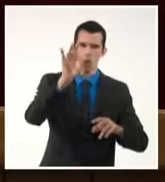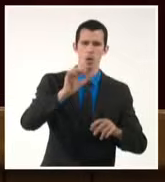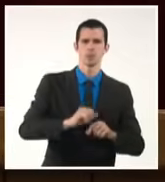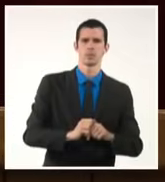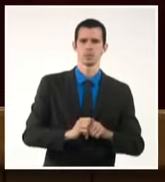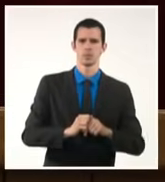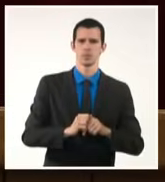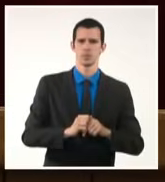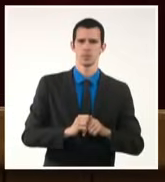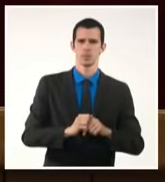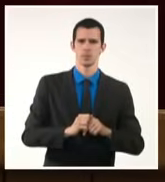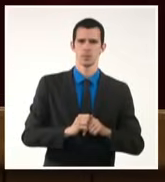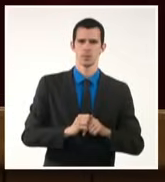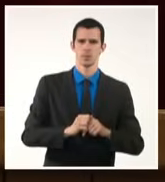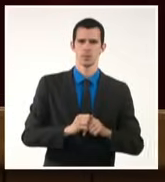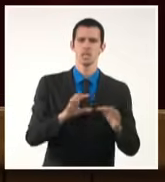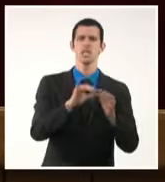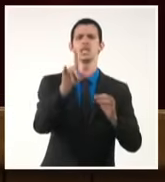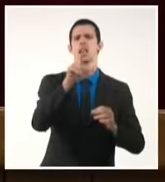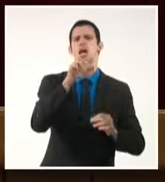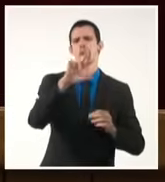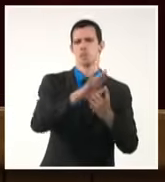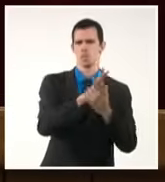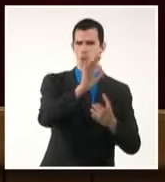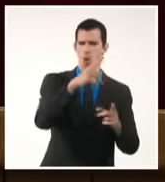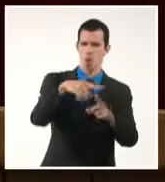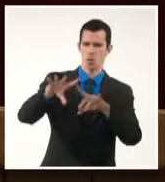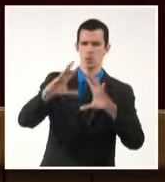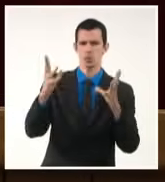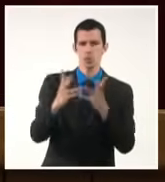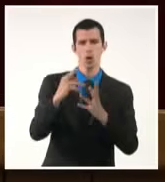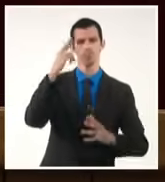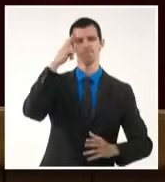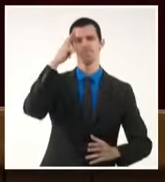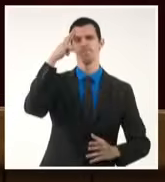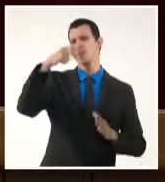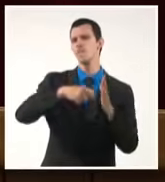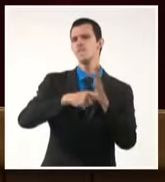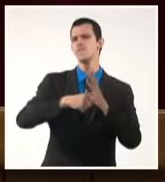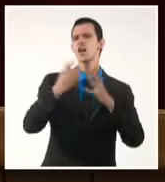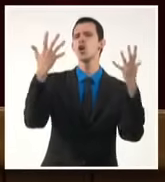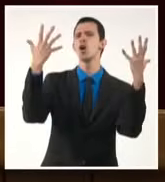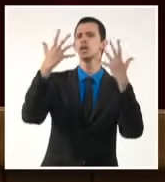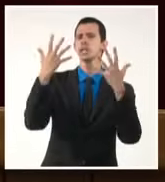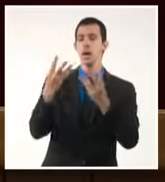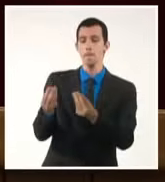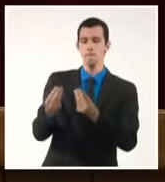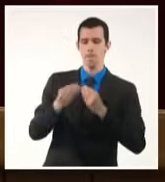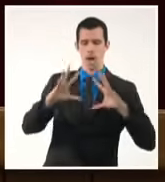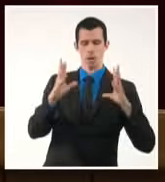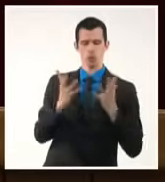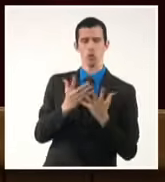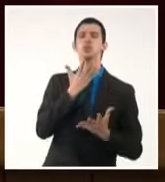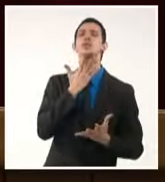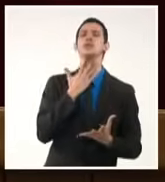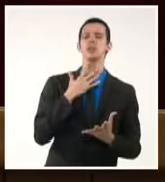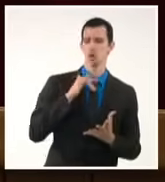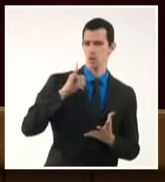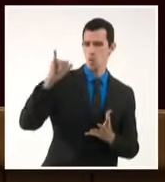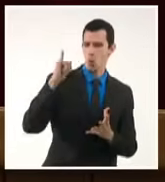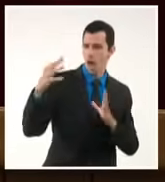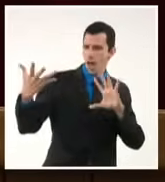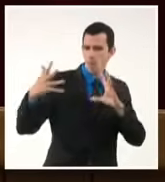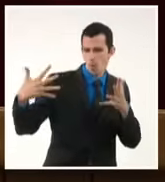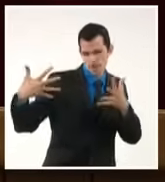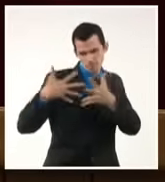generación del centenario del natalicio del apóstol, cuyas ideas nos siguen inspirando. Y es la revolución de todos los que